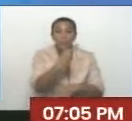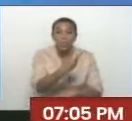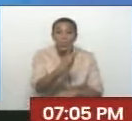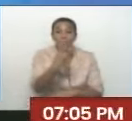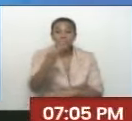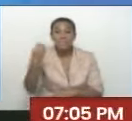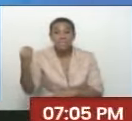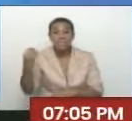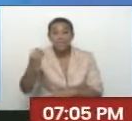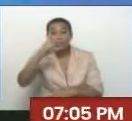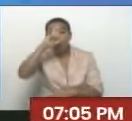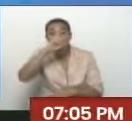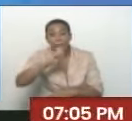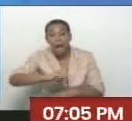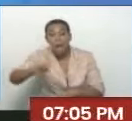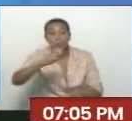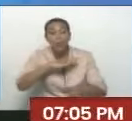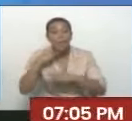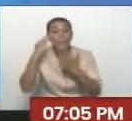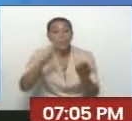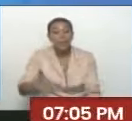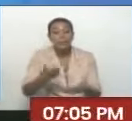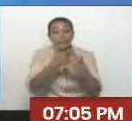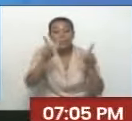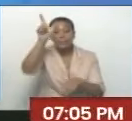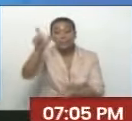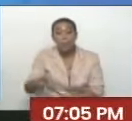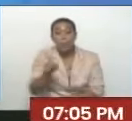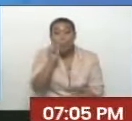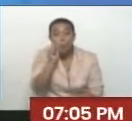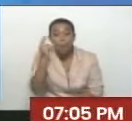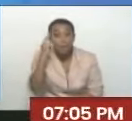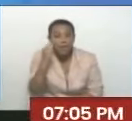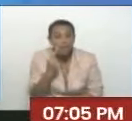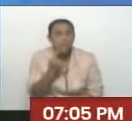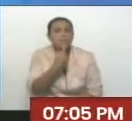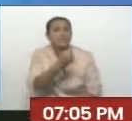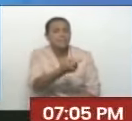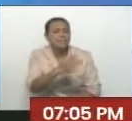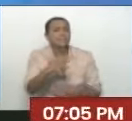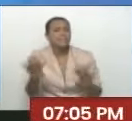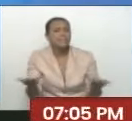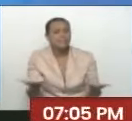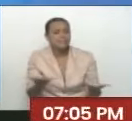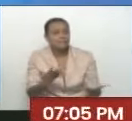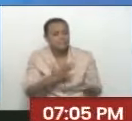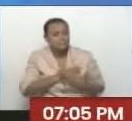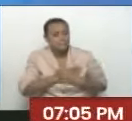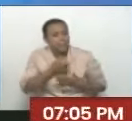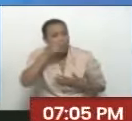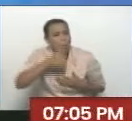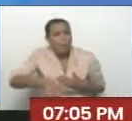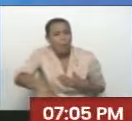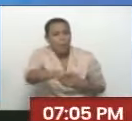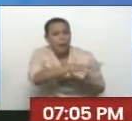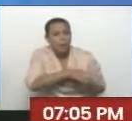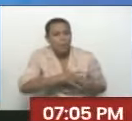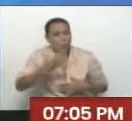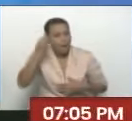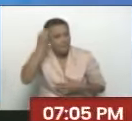200 años de su paso a la inmortalidad, decirle a Bolívar, decirle al pueblo y decirle al